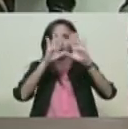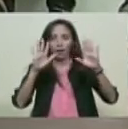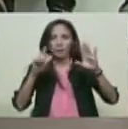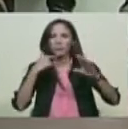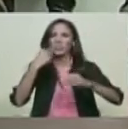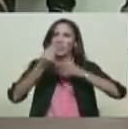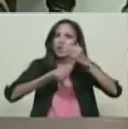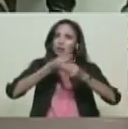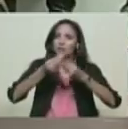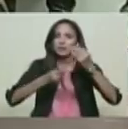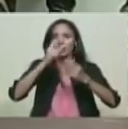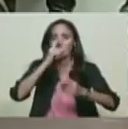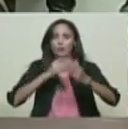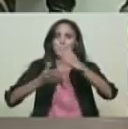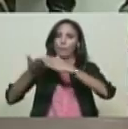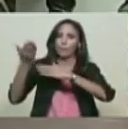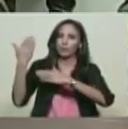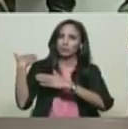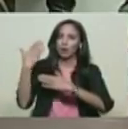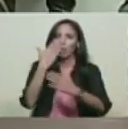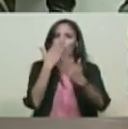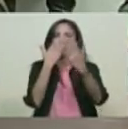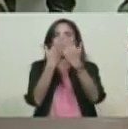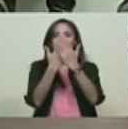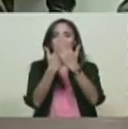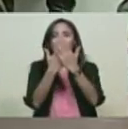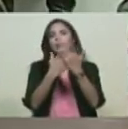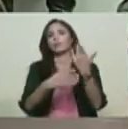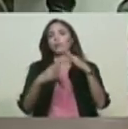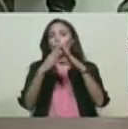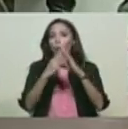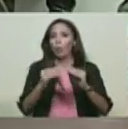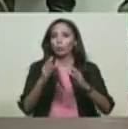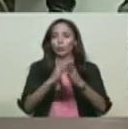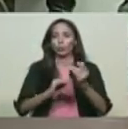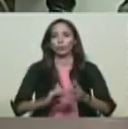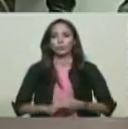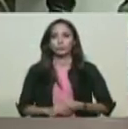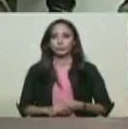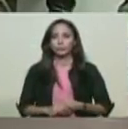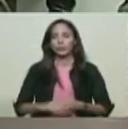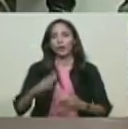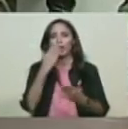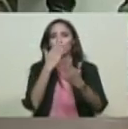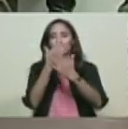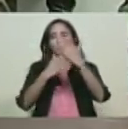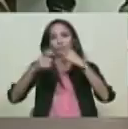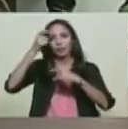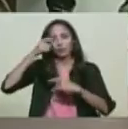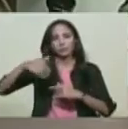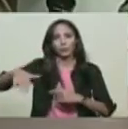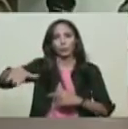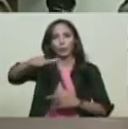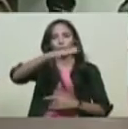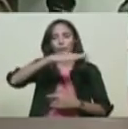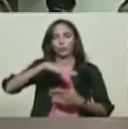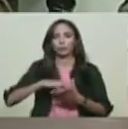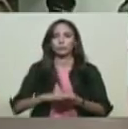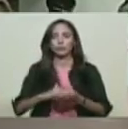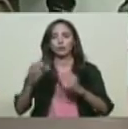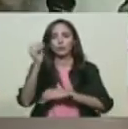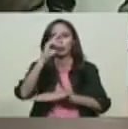y cuenta al pueblo de Venezuela ante el poder plenipotenciario, soberanísimo y magno de la Asamblea